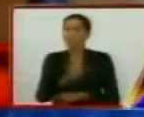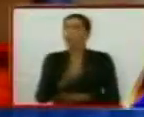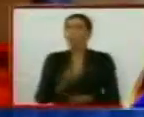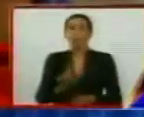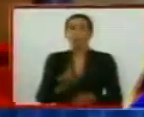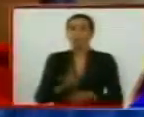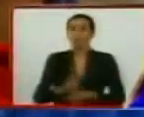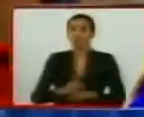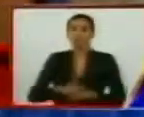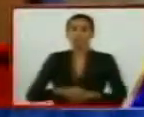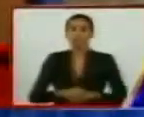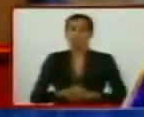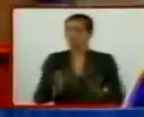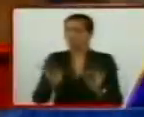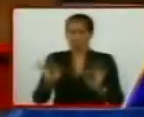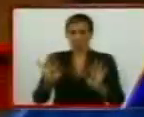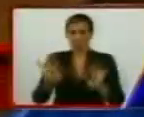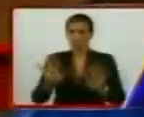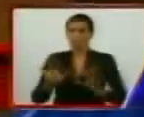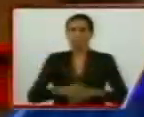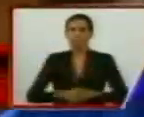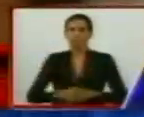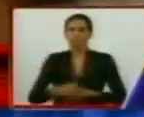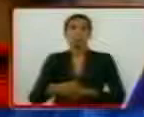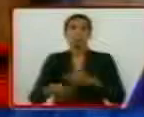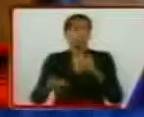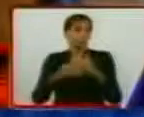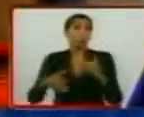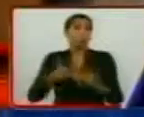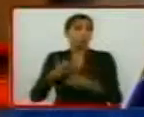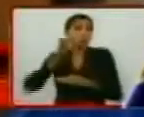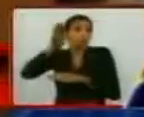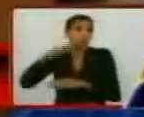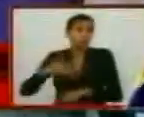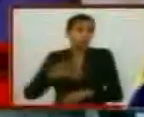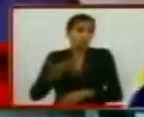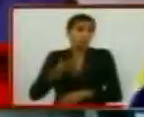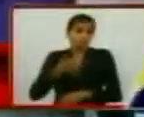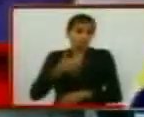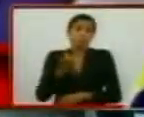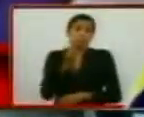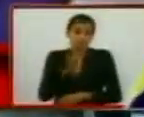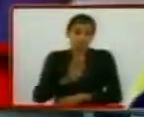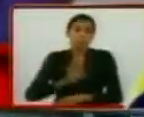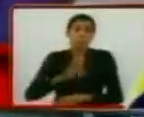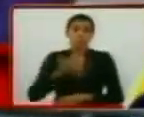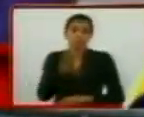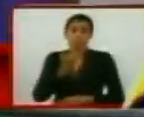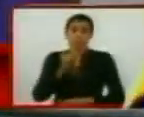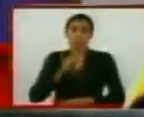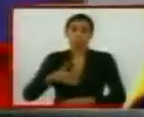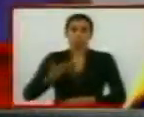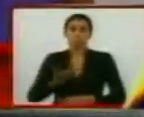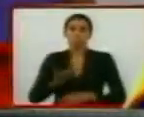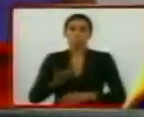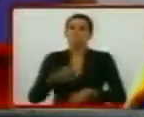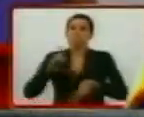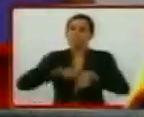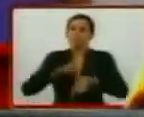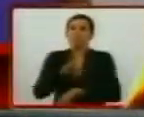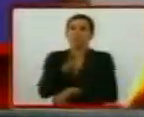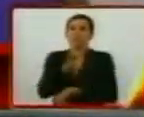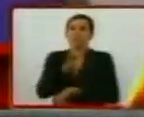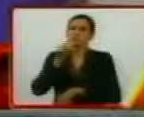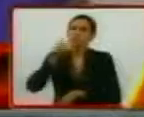acá, no. Eso me puede ocurrir a mí, me lo puede ocurrir a cualquiera, ¿me entiende? Porque en esos momentos duros, tú necesitas